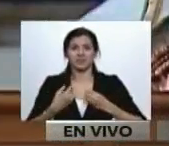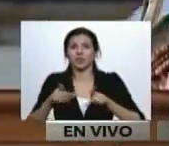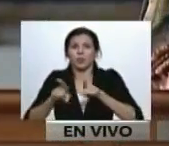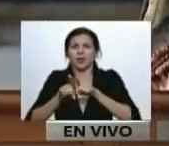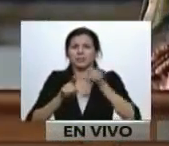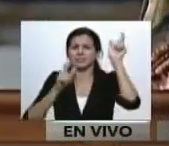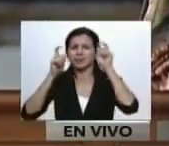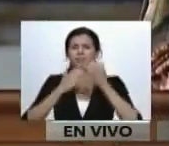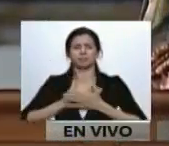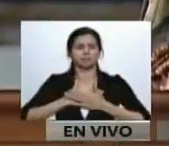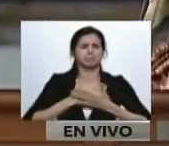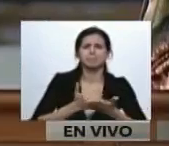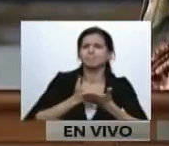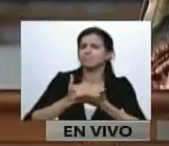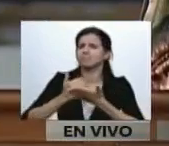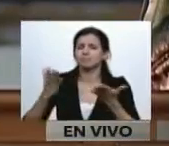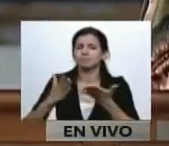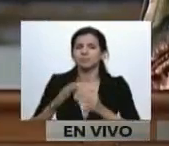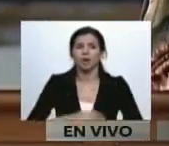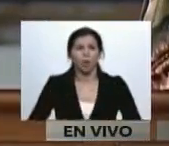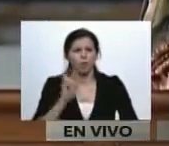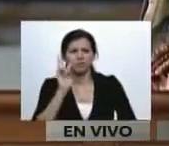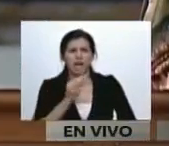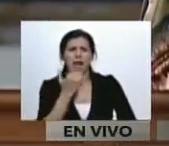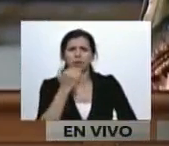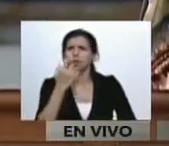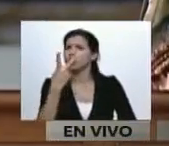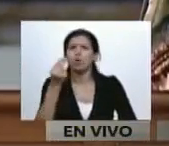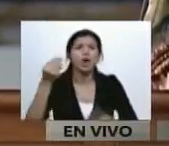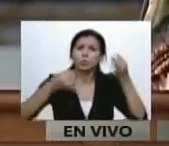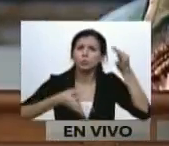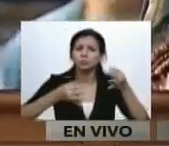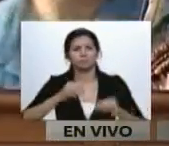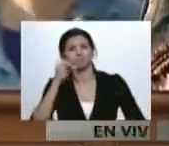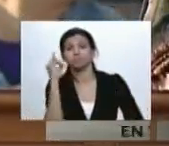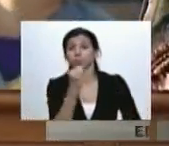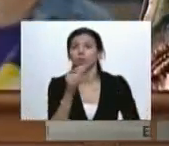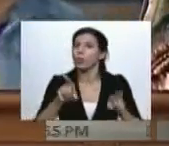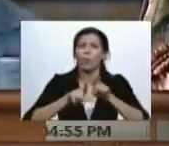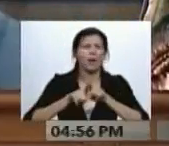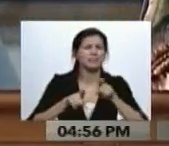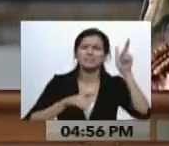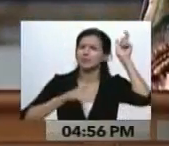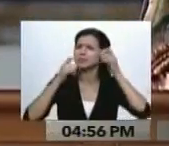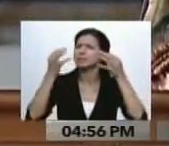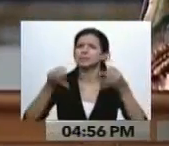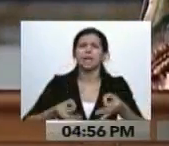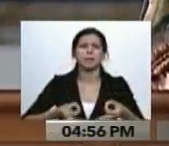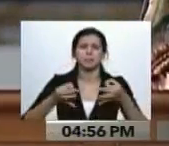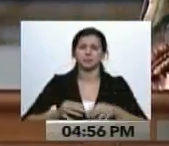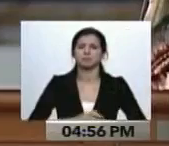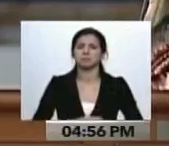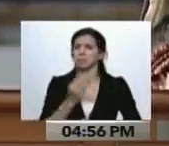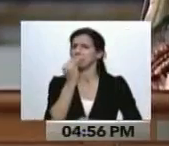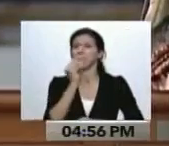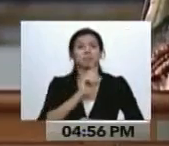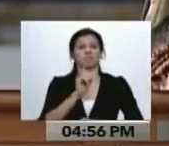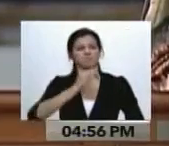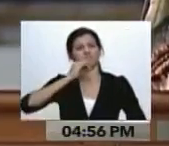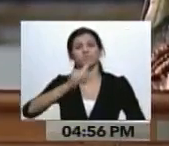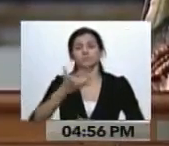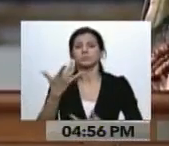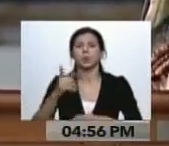solidaridad, cuando se denuncia la injusticia, como tantas veces lo hizo Chávez, y cuando se anuncia